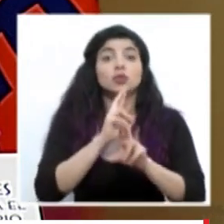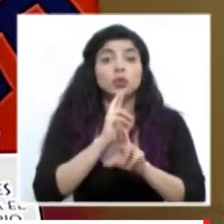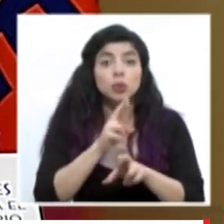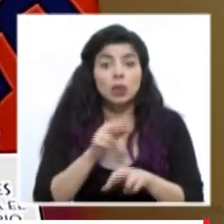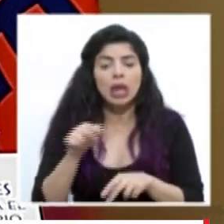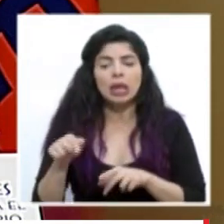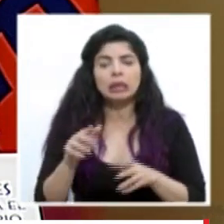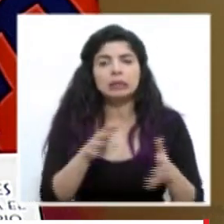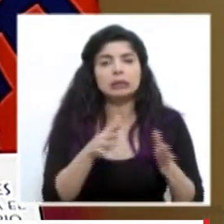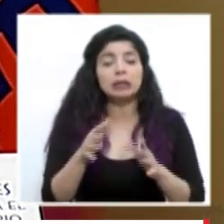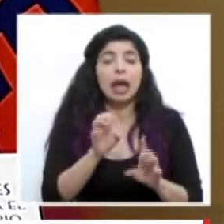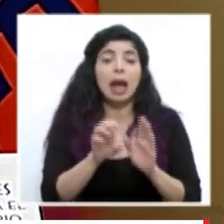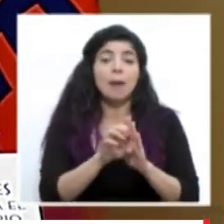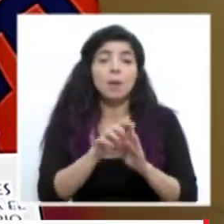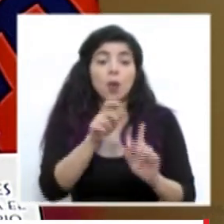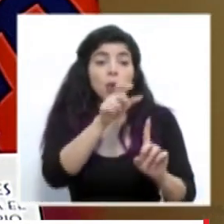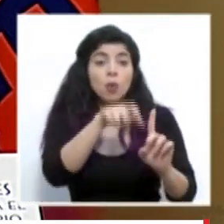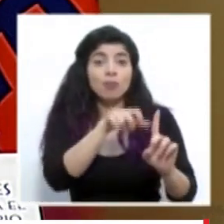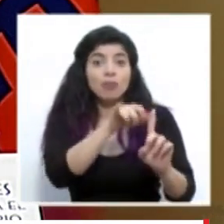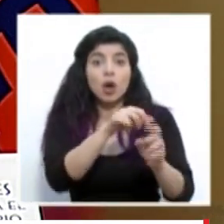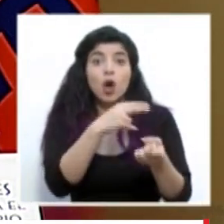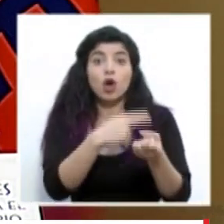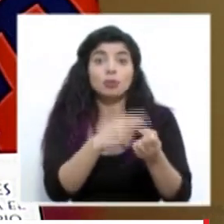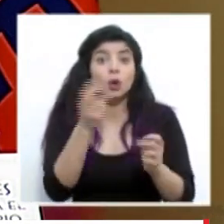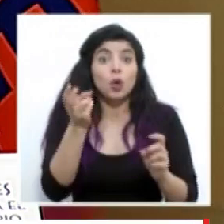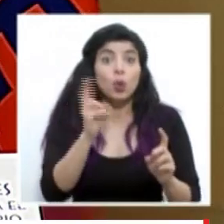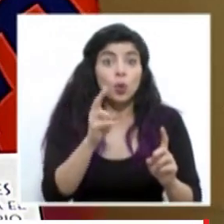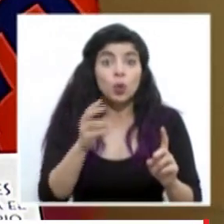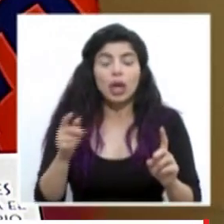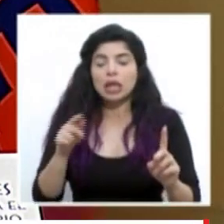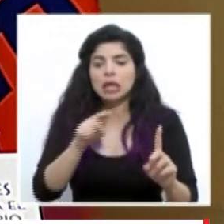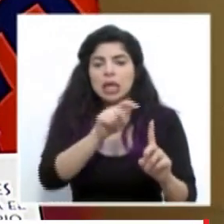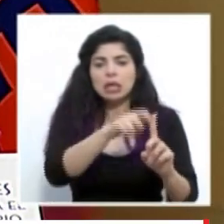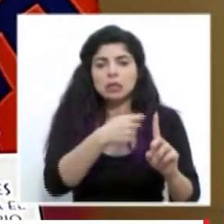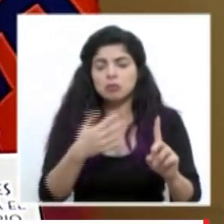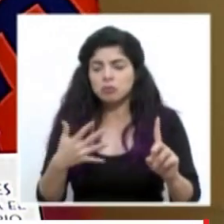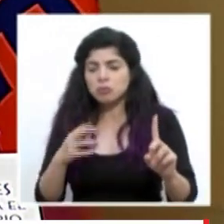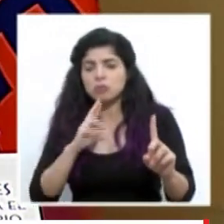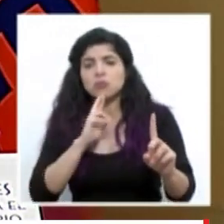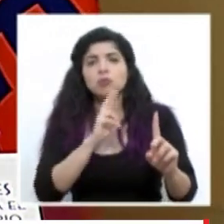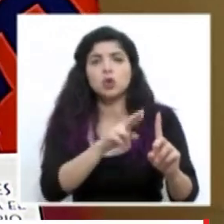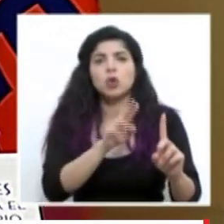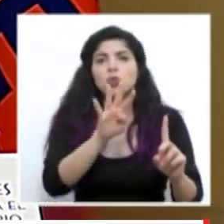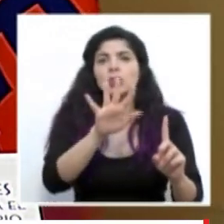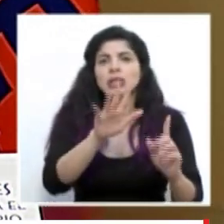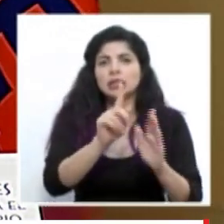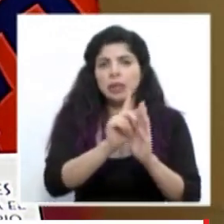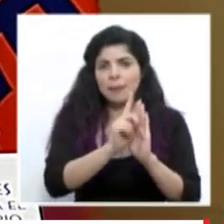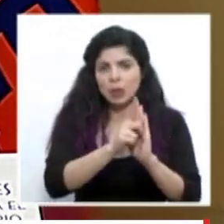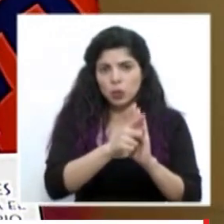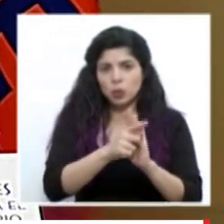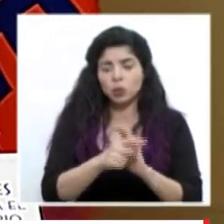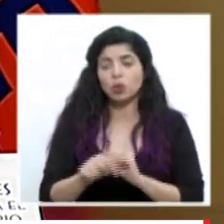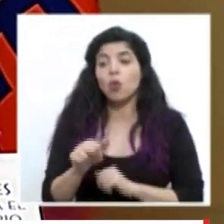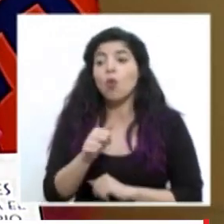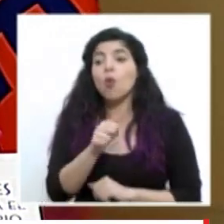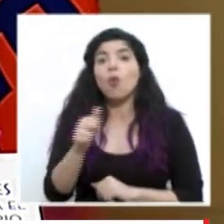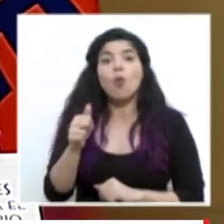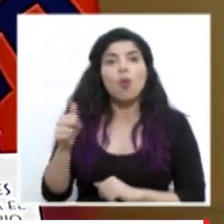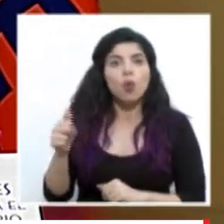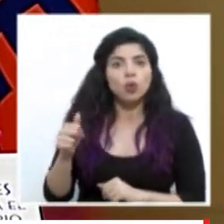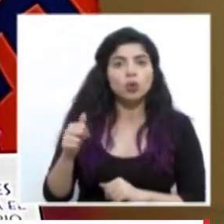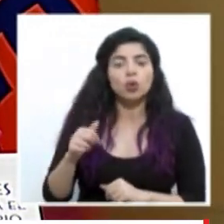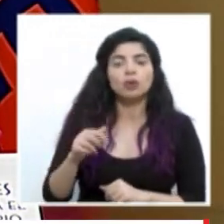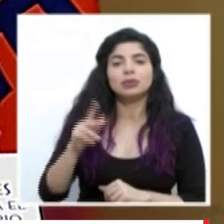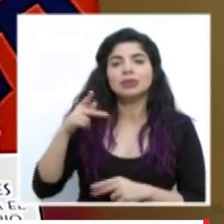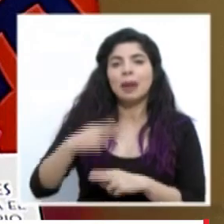resultados puede ser para un paciente hospitalizado, una urgencia, tenemos pruebas que pueden estar en 45 minutos, tenemos plataformas que